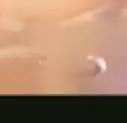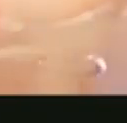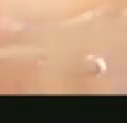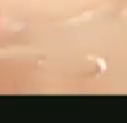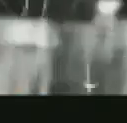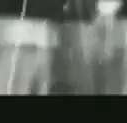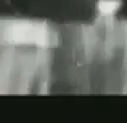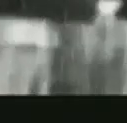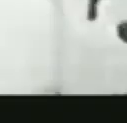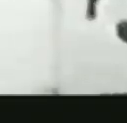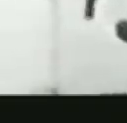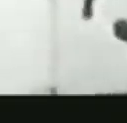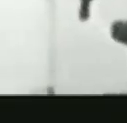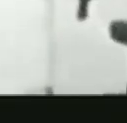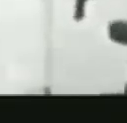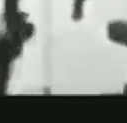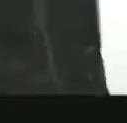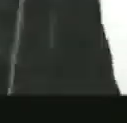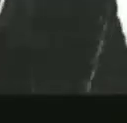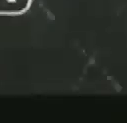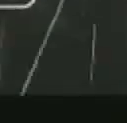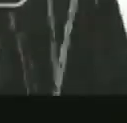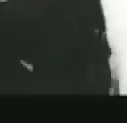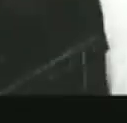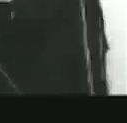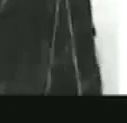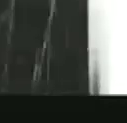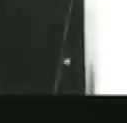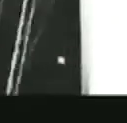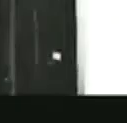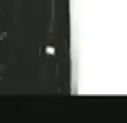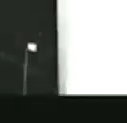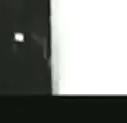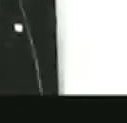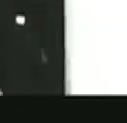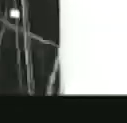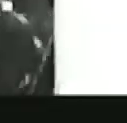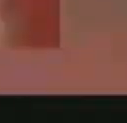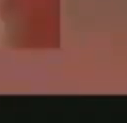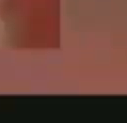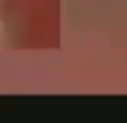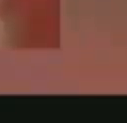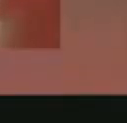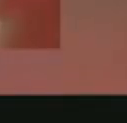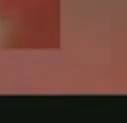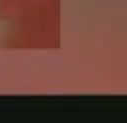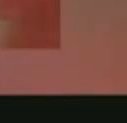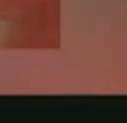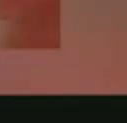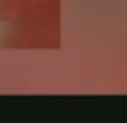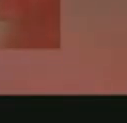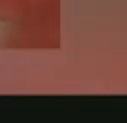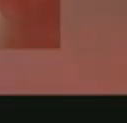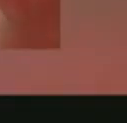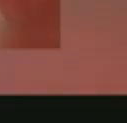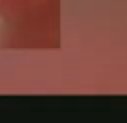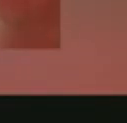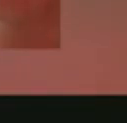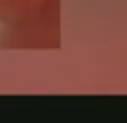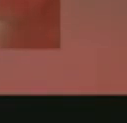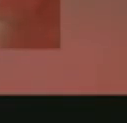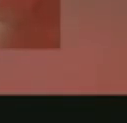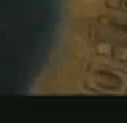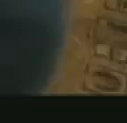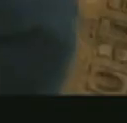hugo chávez expulsó a la agencia estadounidense dea del país lo veníamos haciendo seguimientos y resulta que la